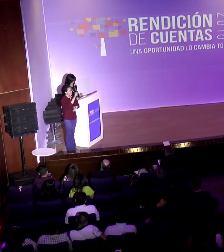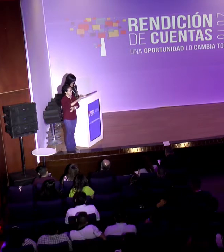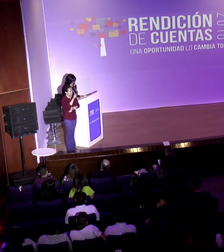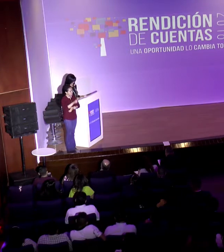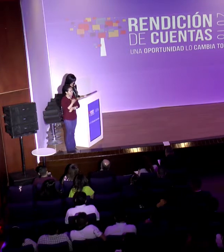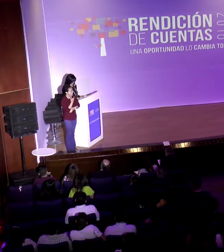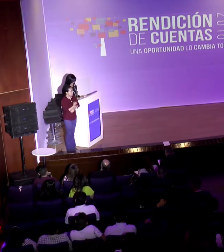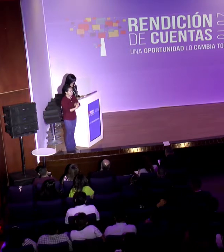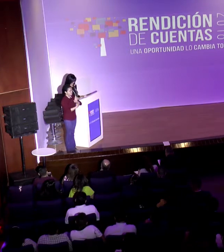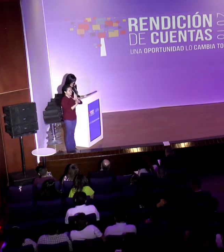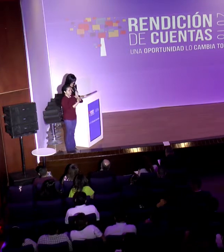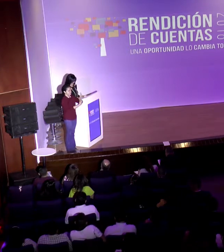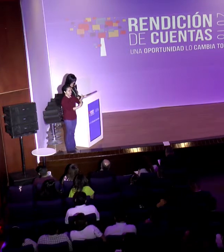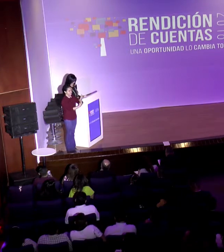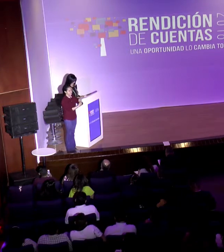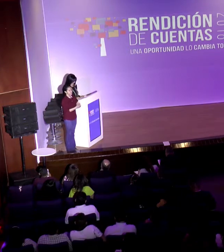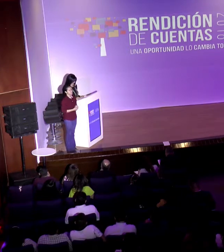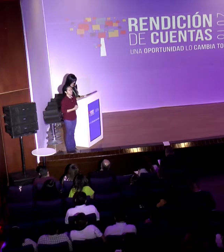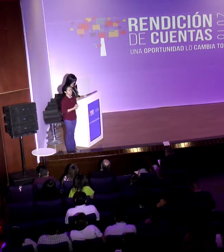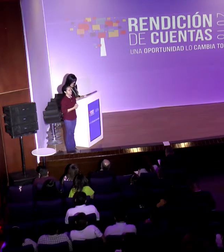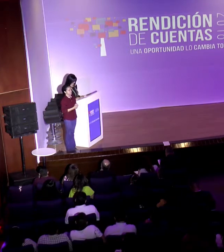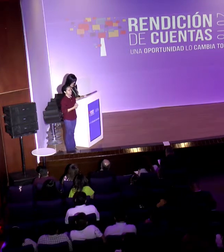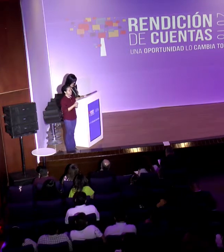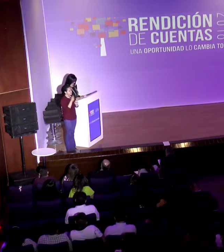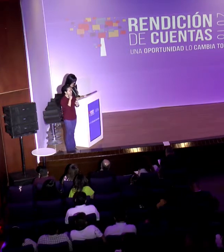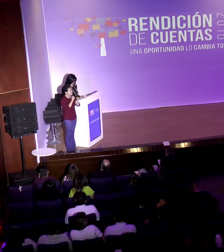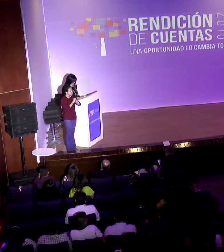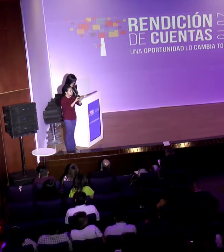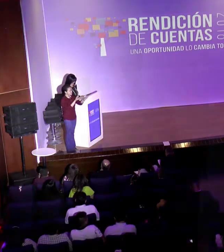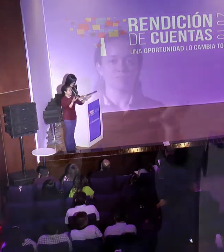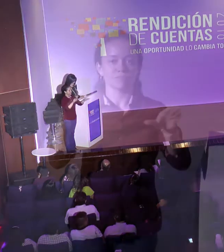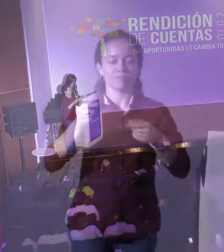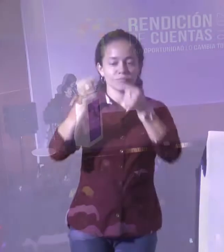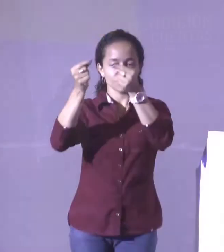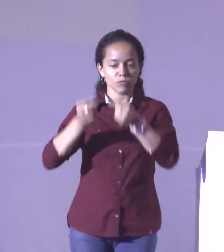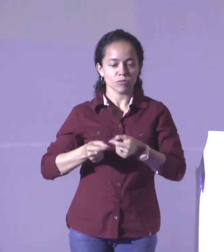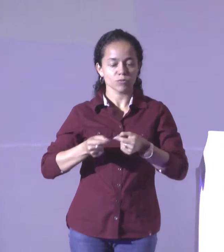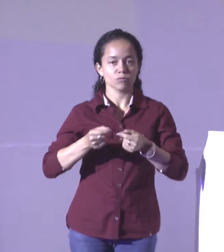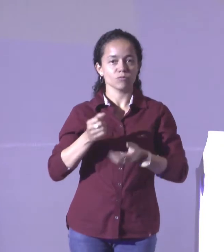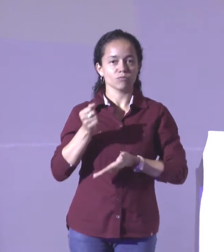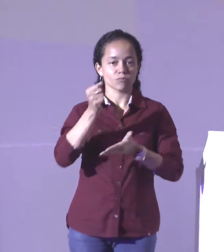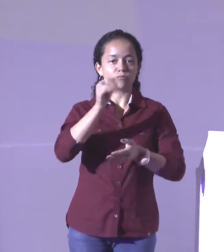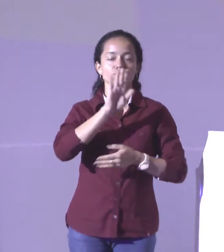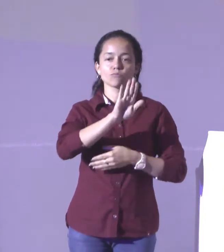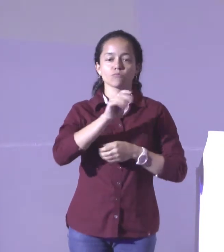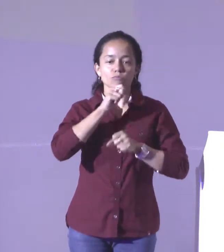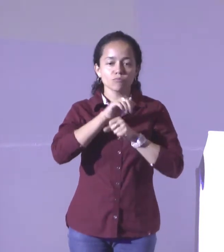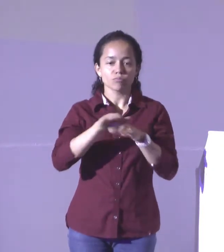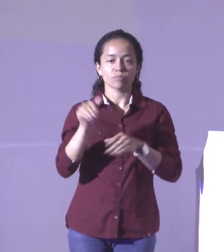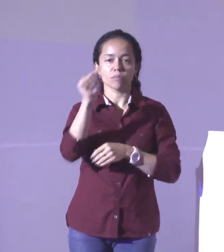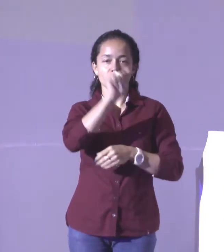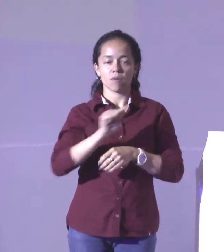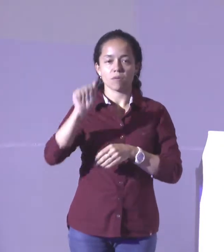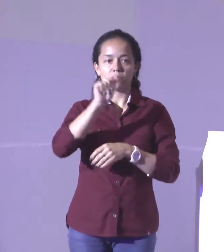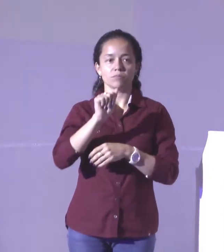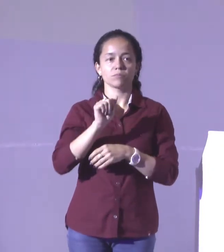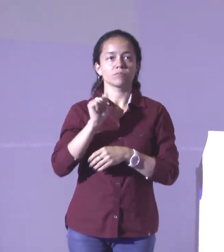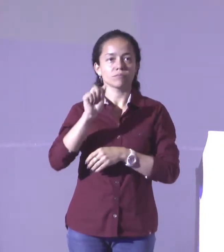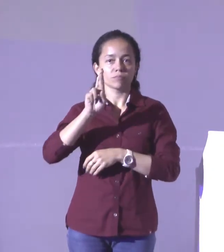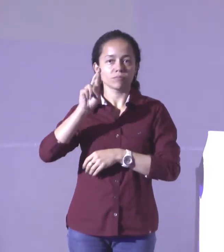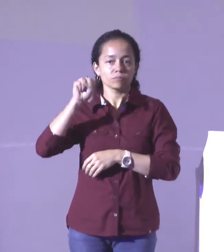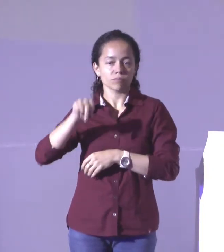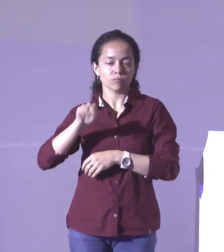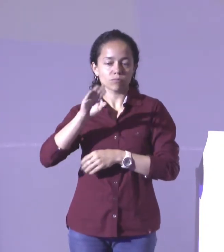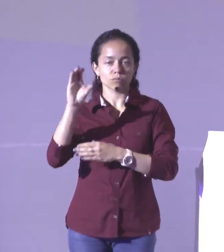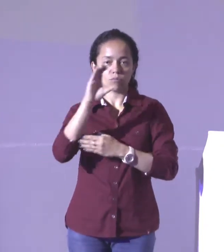hora siguen la transmisión en vivo de la rendición de cuentas a través de nuestras redes sociales, @ARN Colombia y